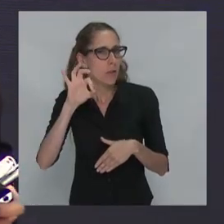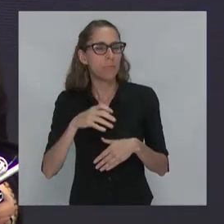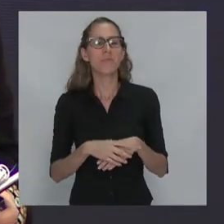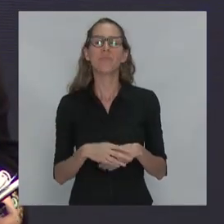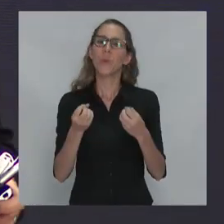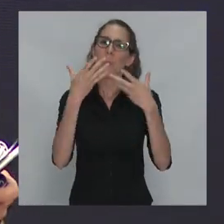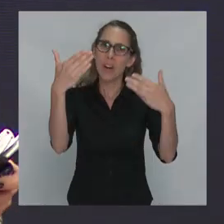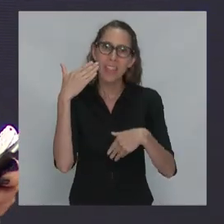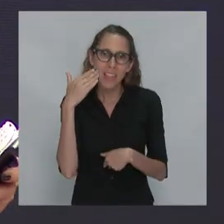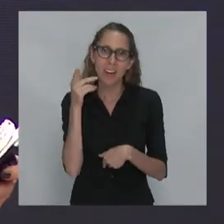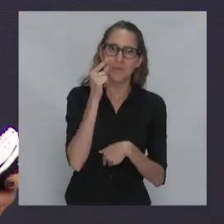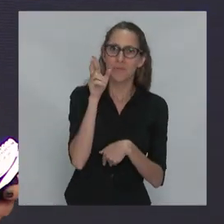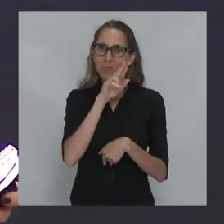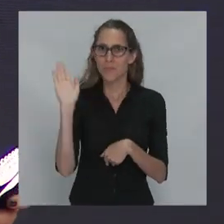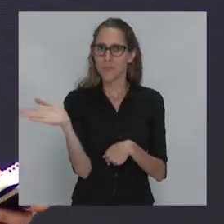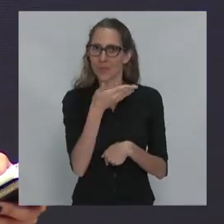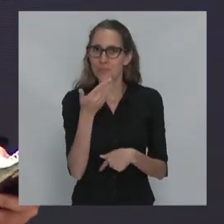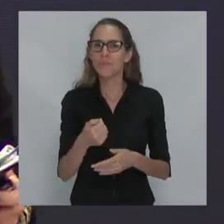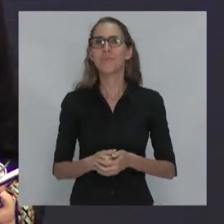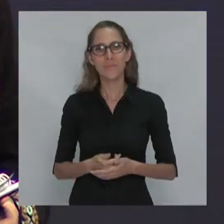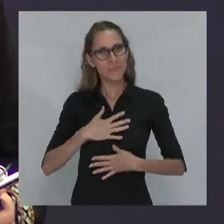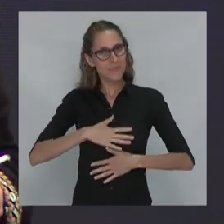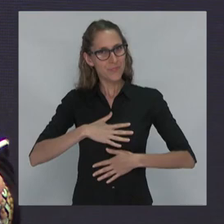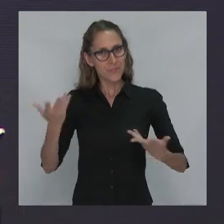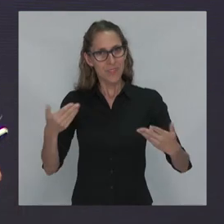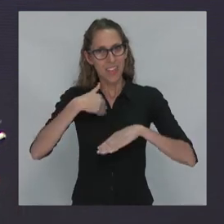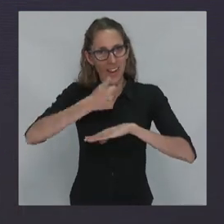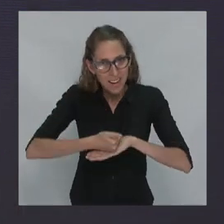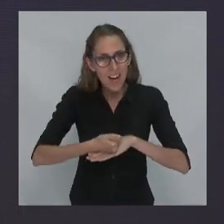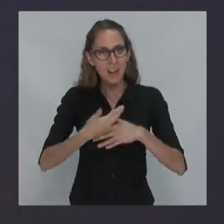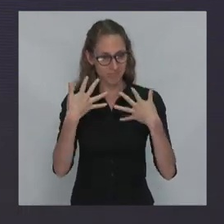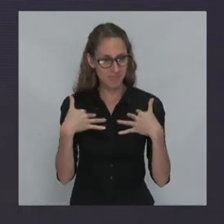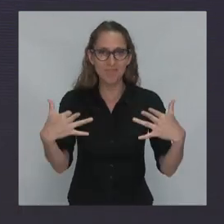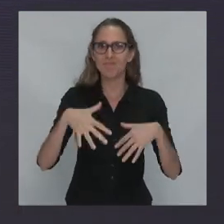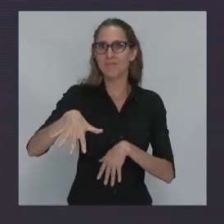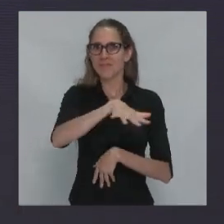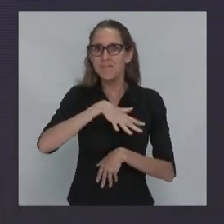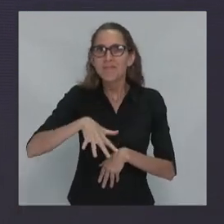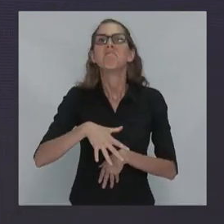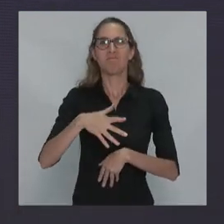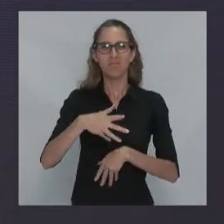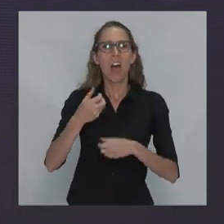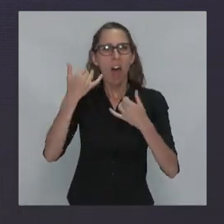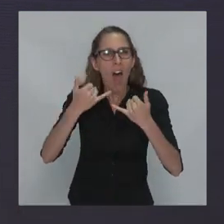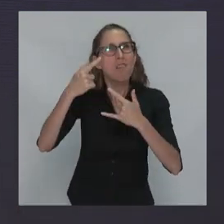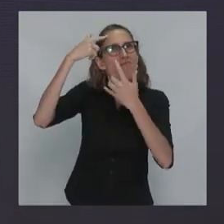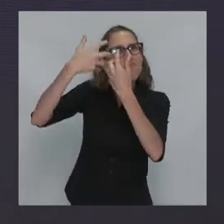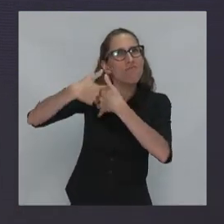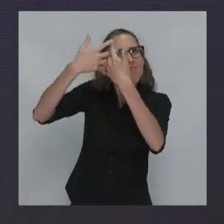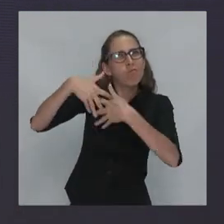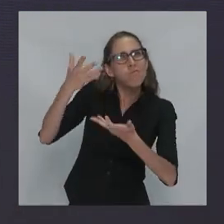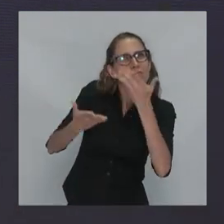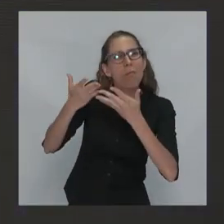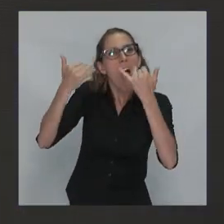Bueno, buenas tardes a todos y a todas. Es un gusto estar aquí compartiendo en un espacio de pensamiento crítico.